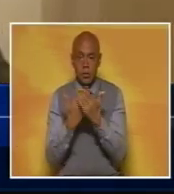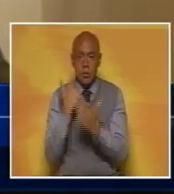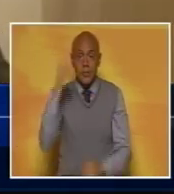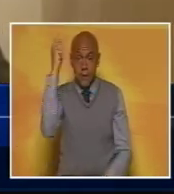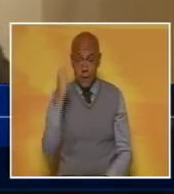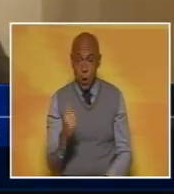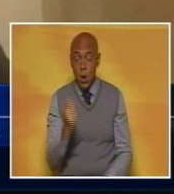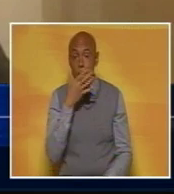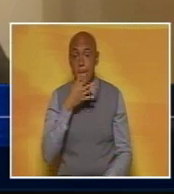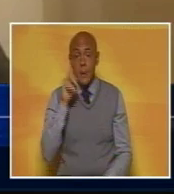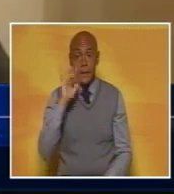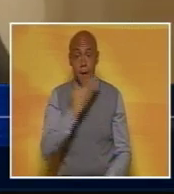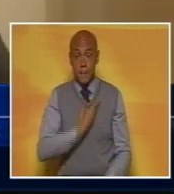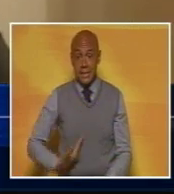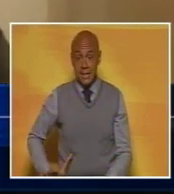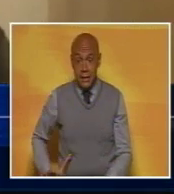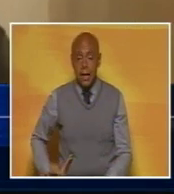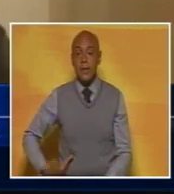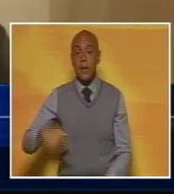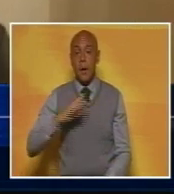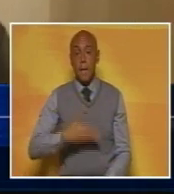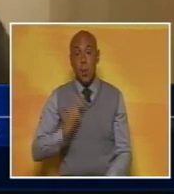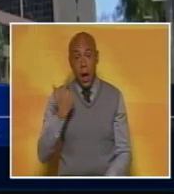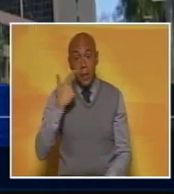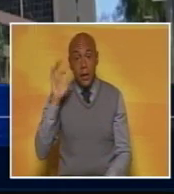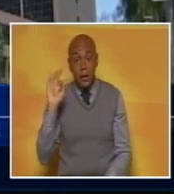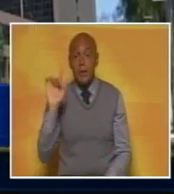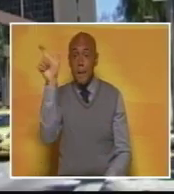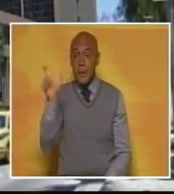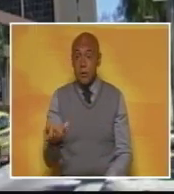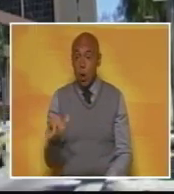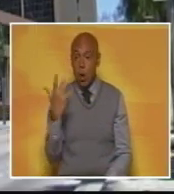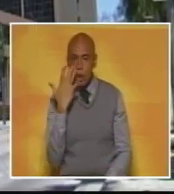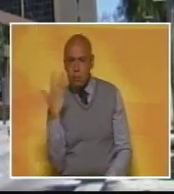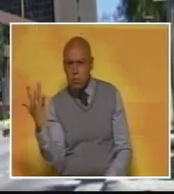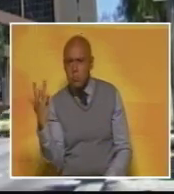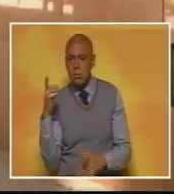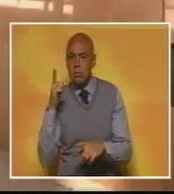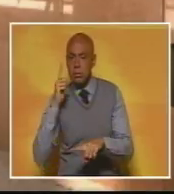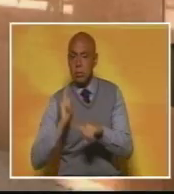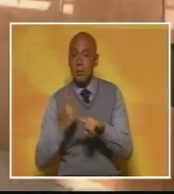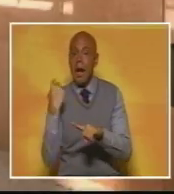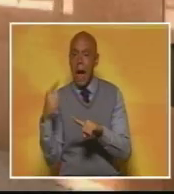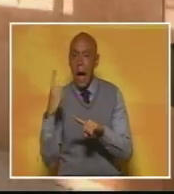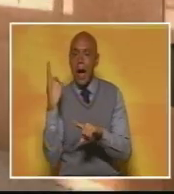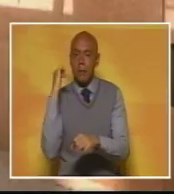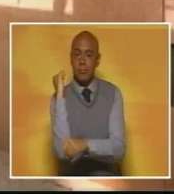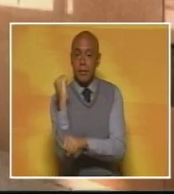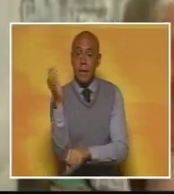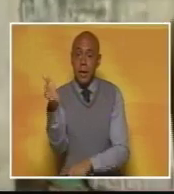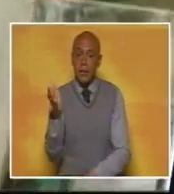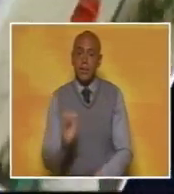vincular al mandatario ante la posibilidad de que un testigo haya incurrido en un crimen.